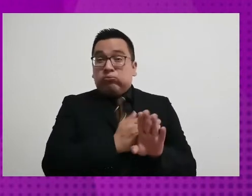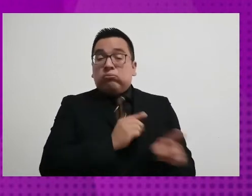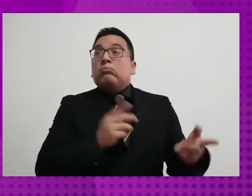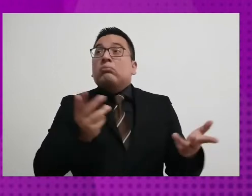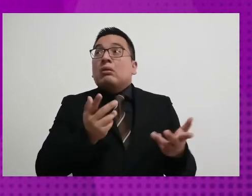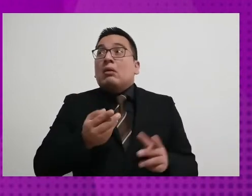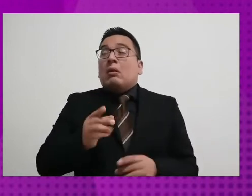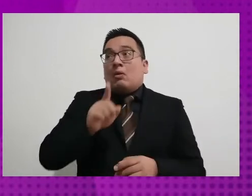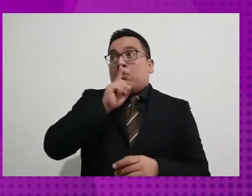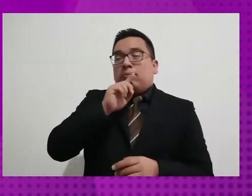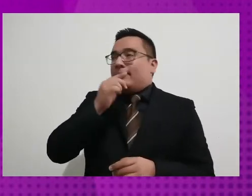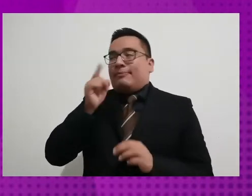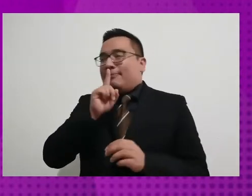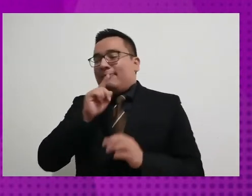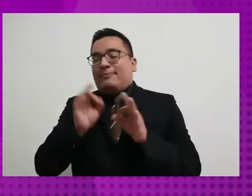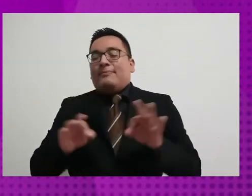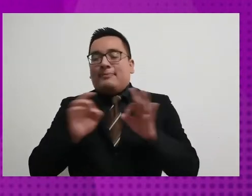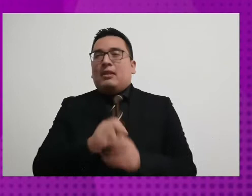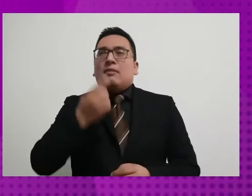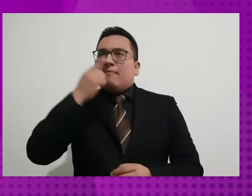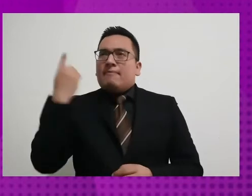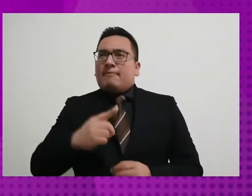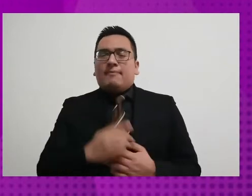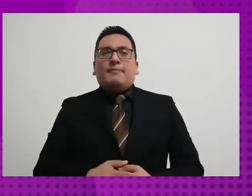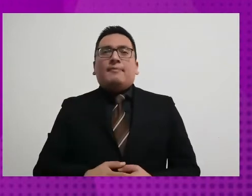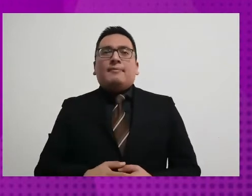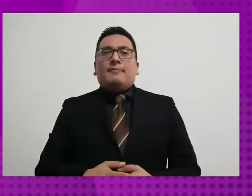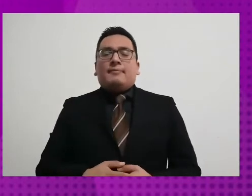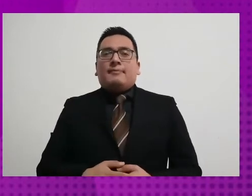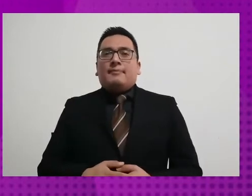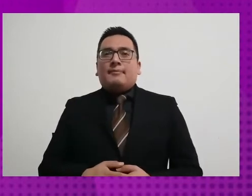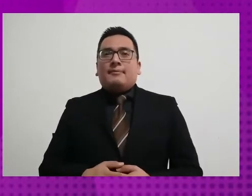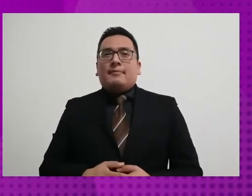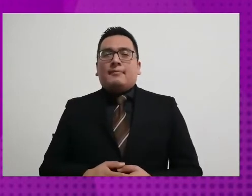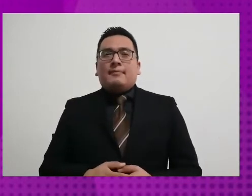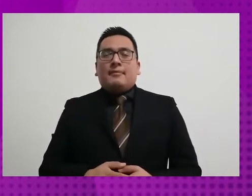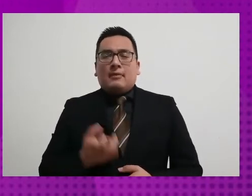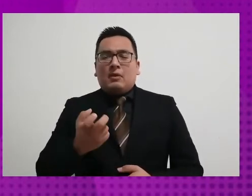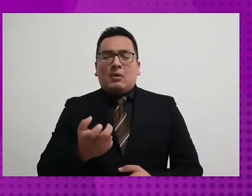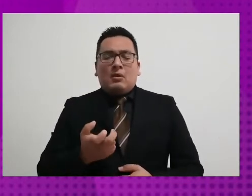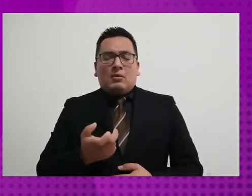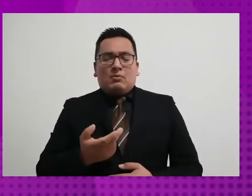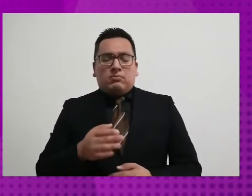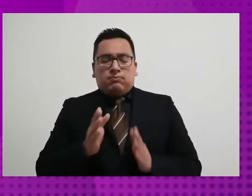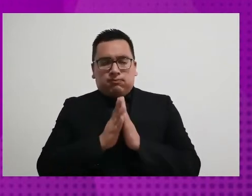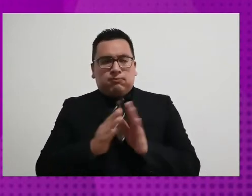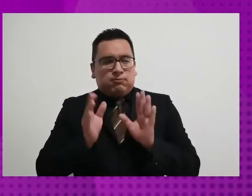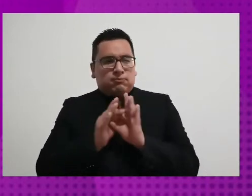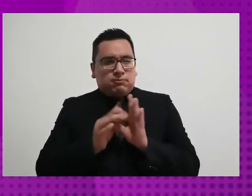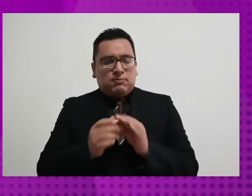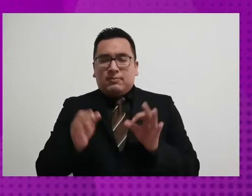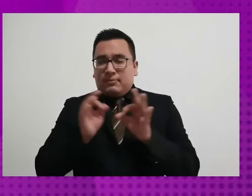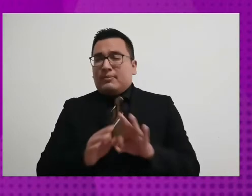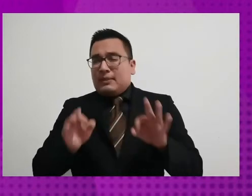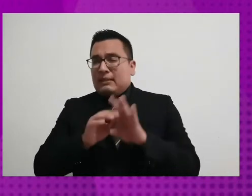pues tiene que haber el precedente, el caso y la sanción. Entonces, me gustaría que nos platicaras un poquito